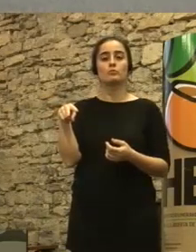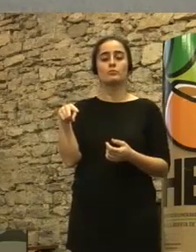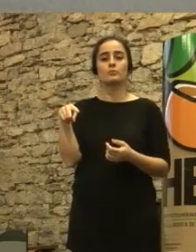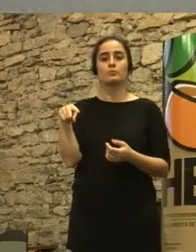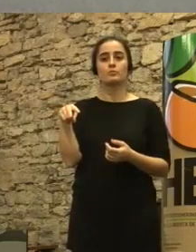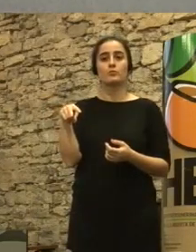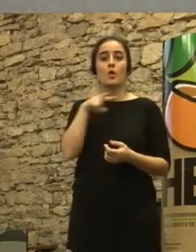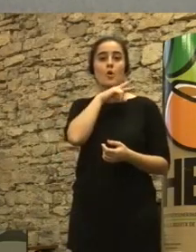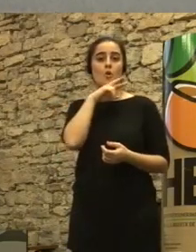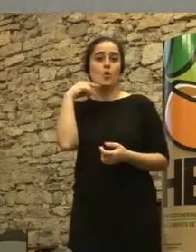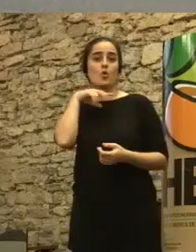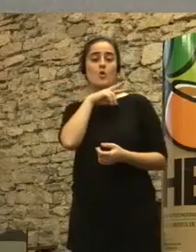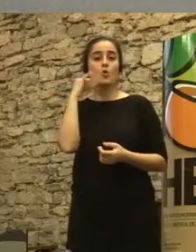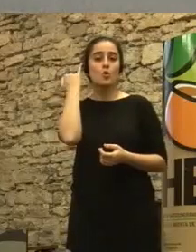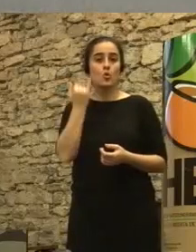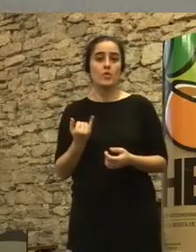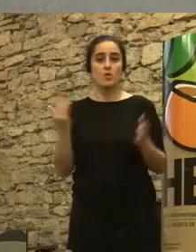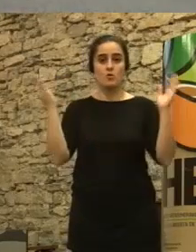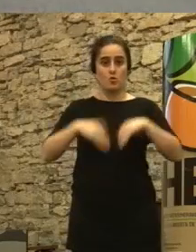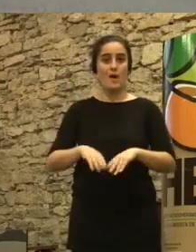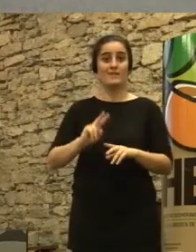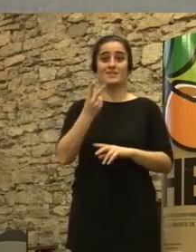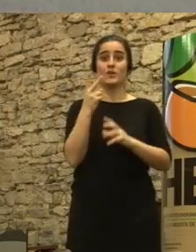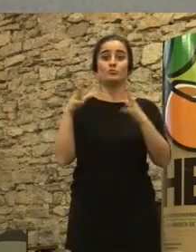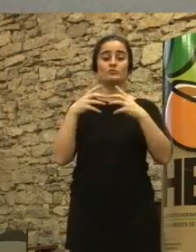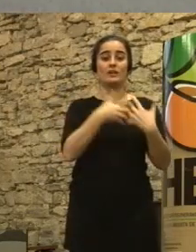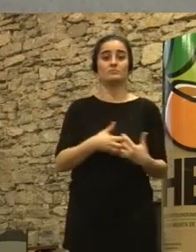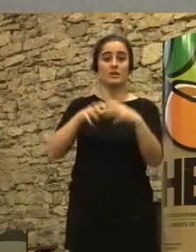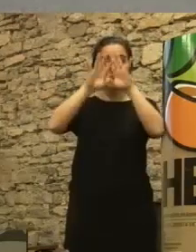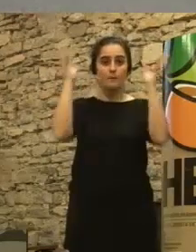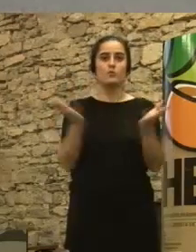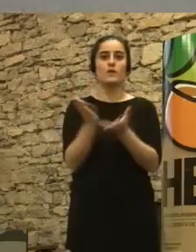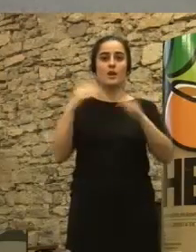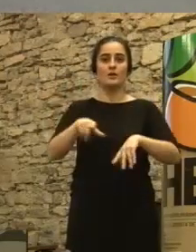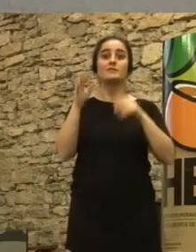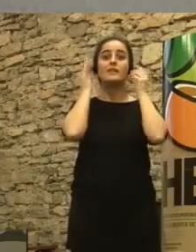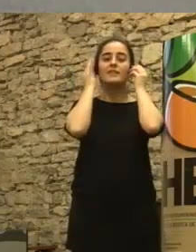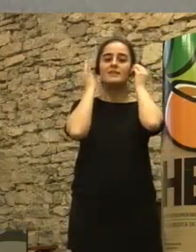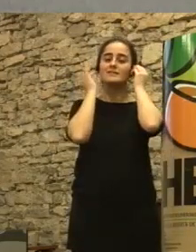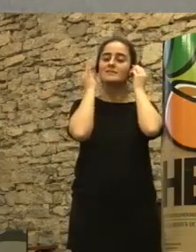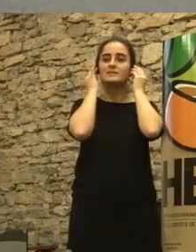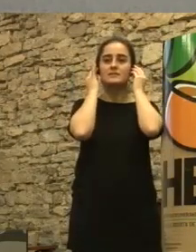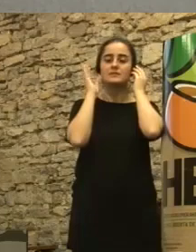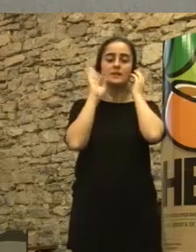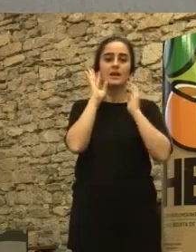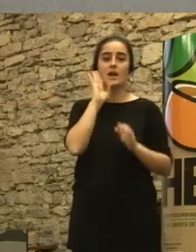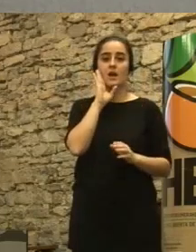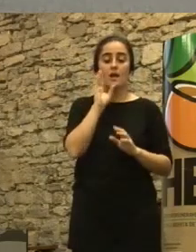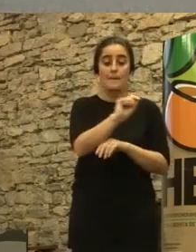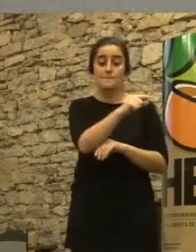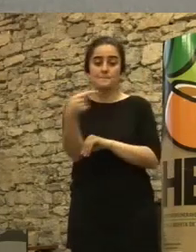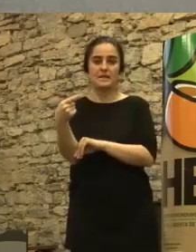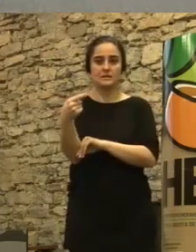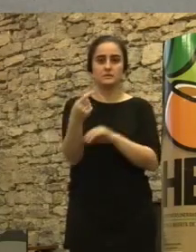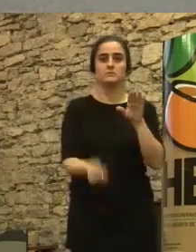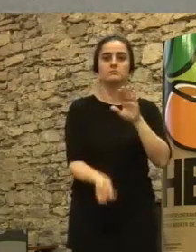de judío y de lo que pasó en la Segunda Guerra Mundial? Y entonces ella ha creado en un piso una historia de los judíos en un piso que le han